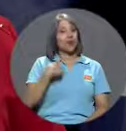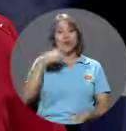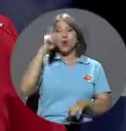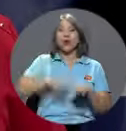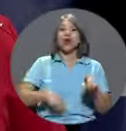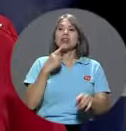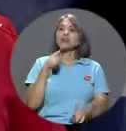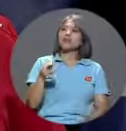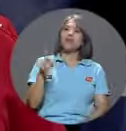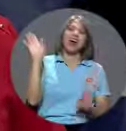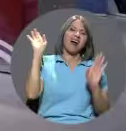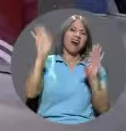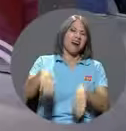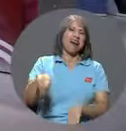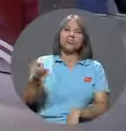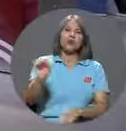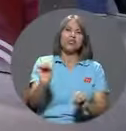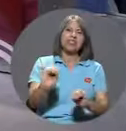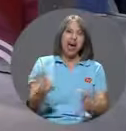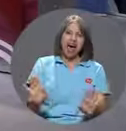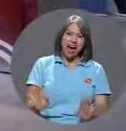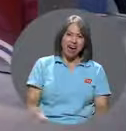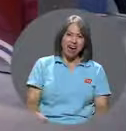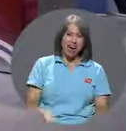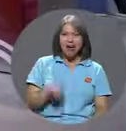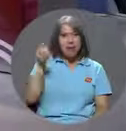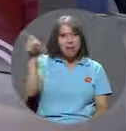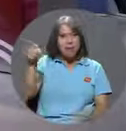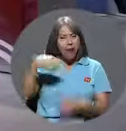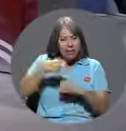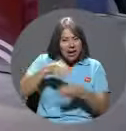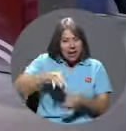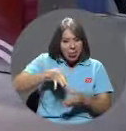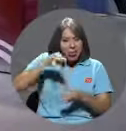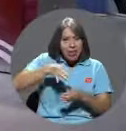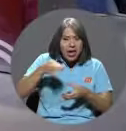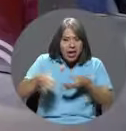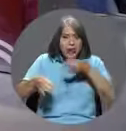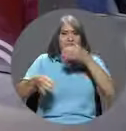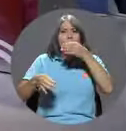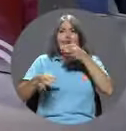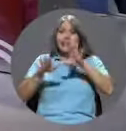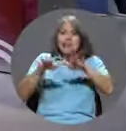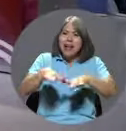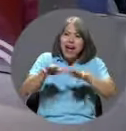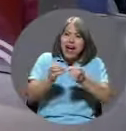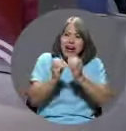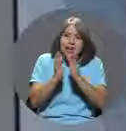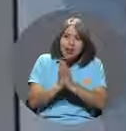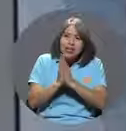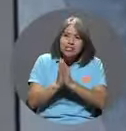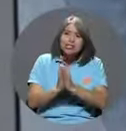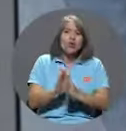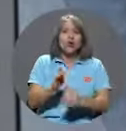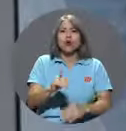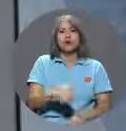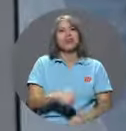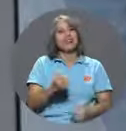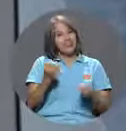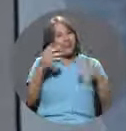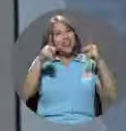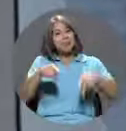nada. Eso no es nada, tómase un tecito, sí. Relájese. Es buscar ayuda. No se sienta así,